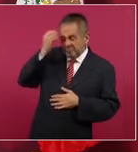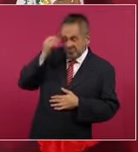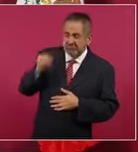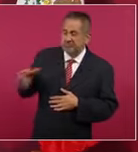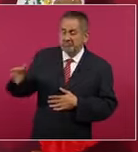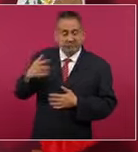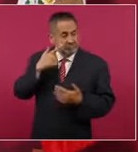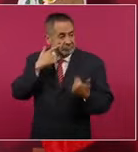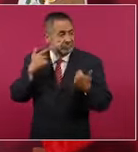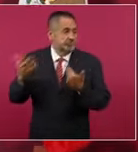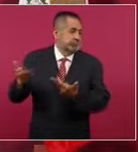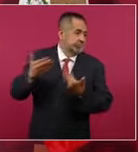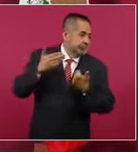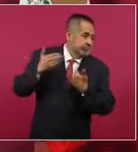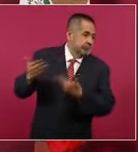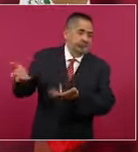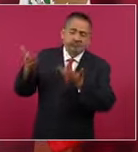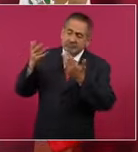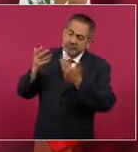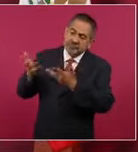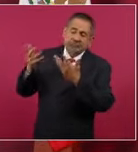flojos.